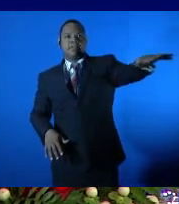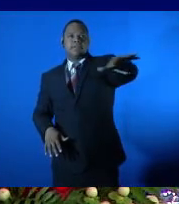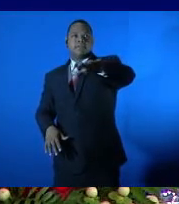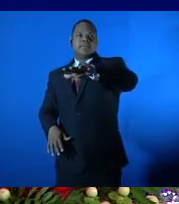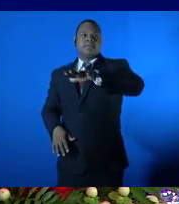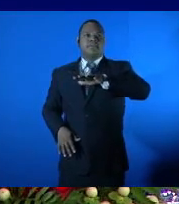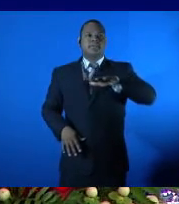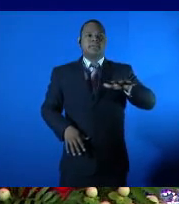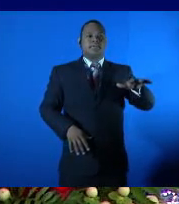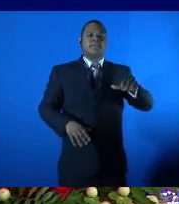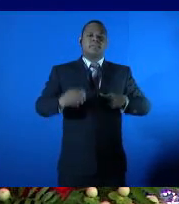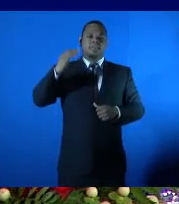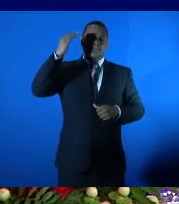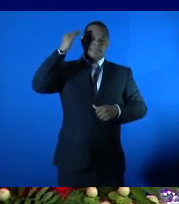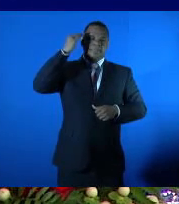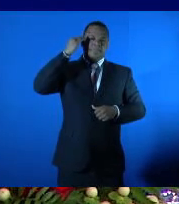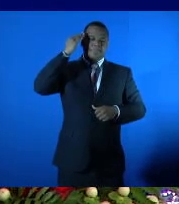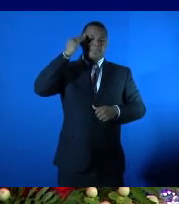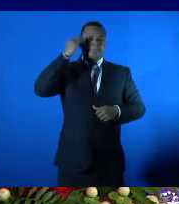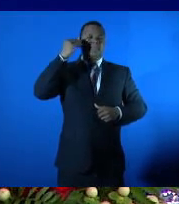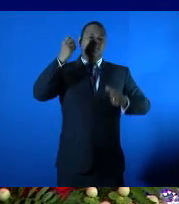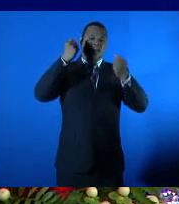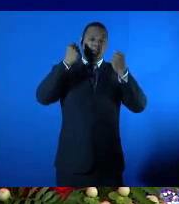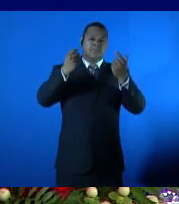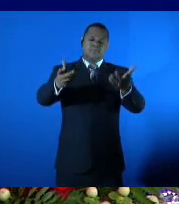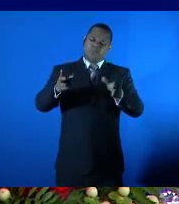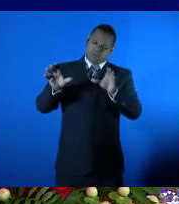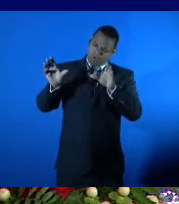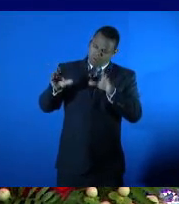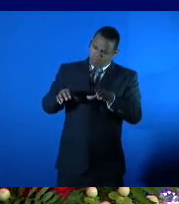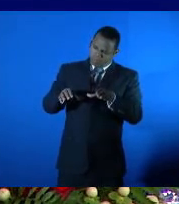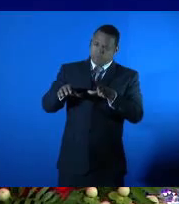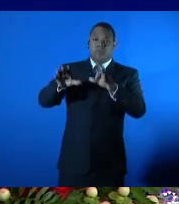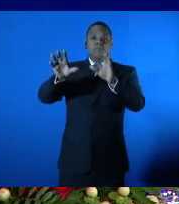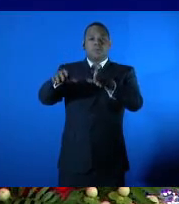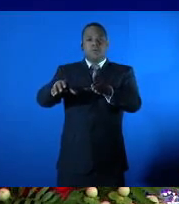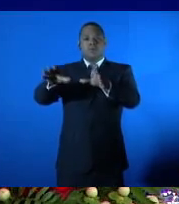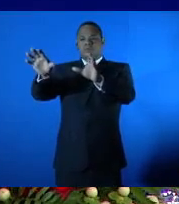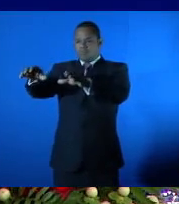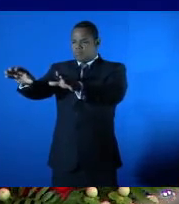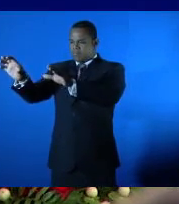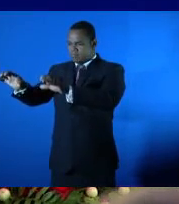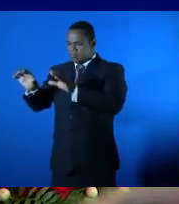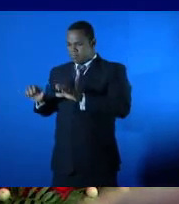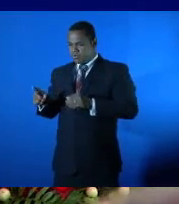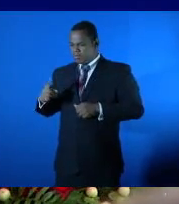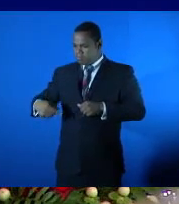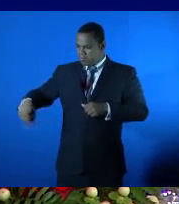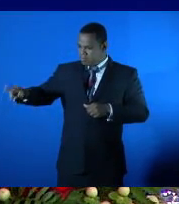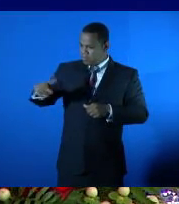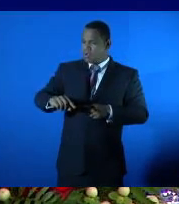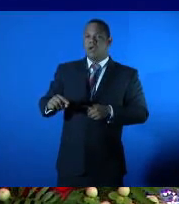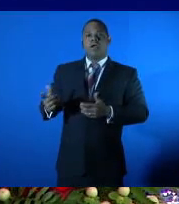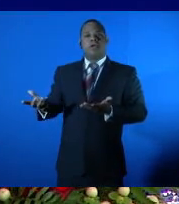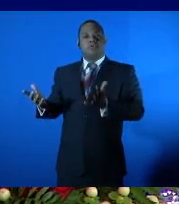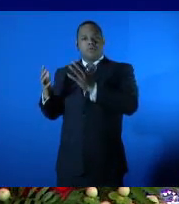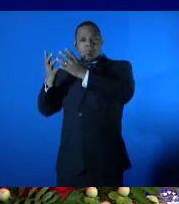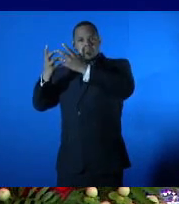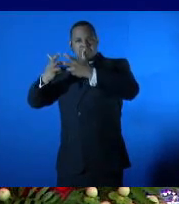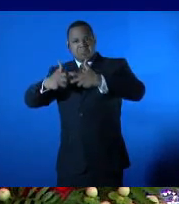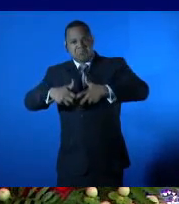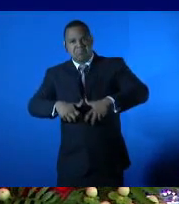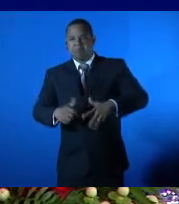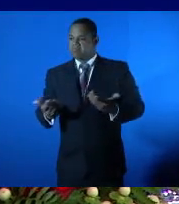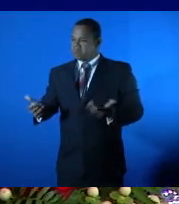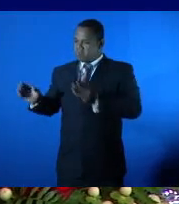ha habido plebiscitos totalmente transparentes y ordenados, y esta es una